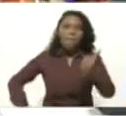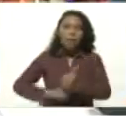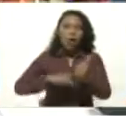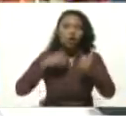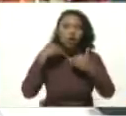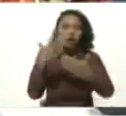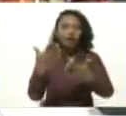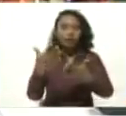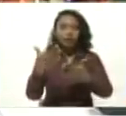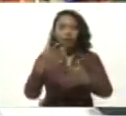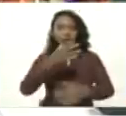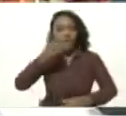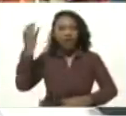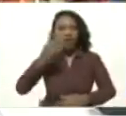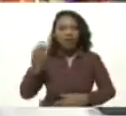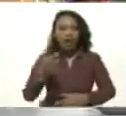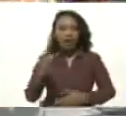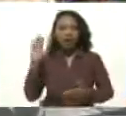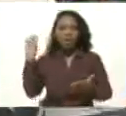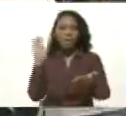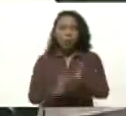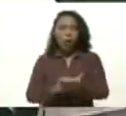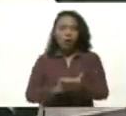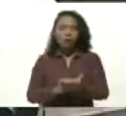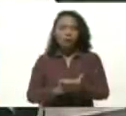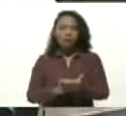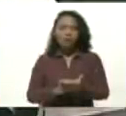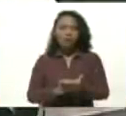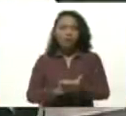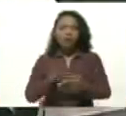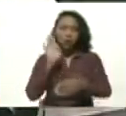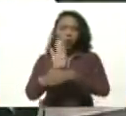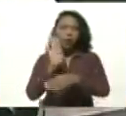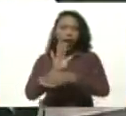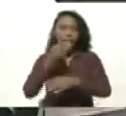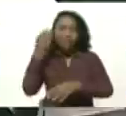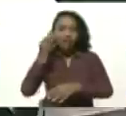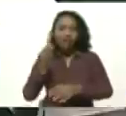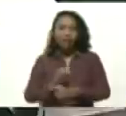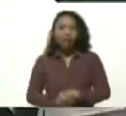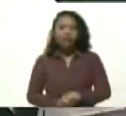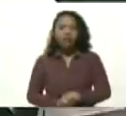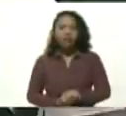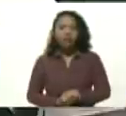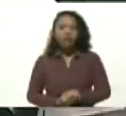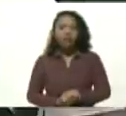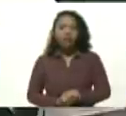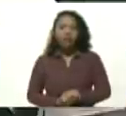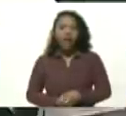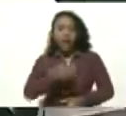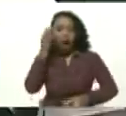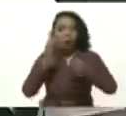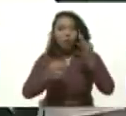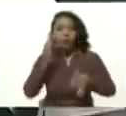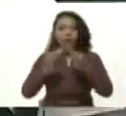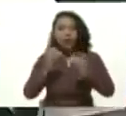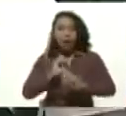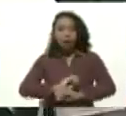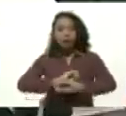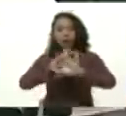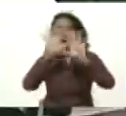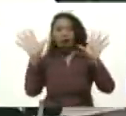respalda, una verdad que se impondrá y prevalecerá la verdad, la justicia, la